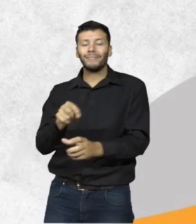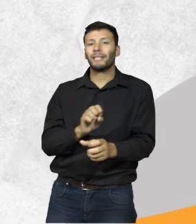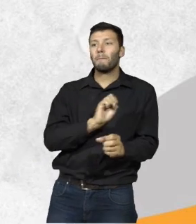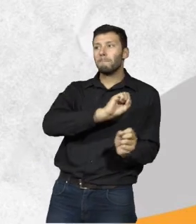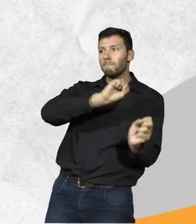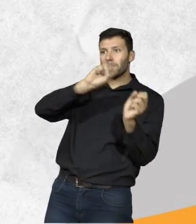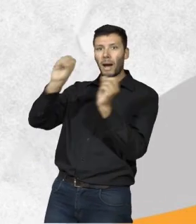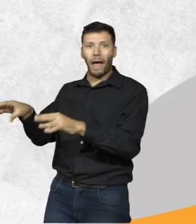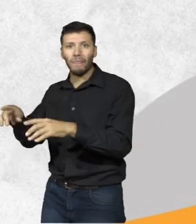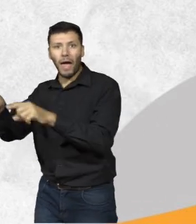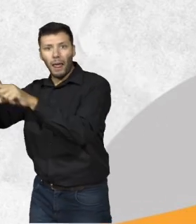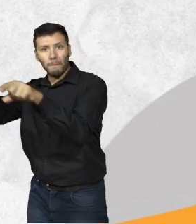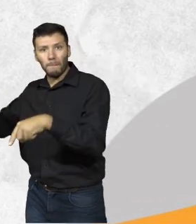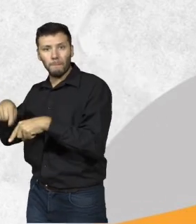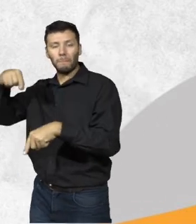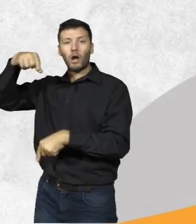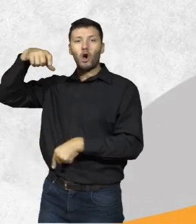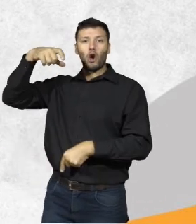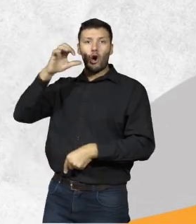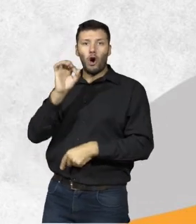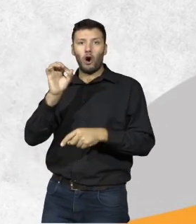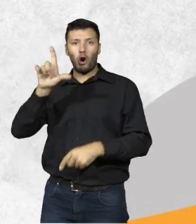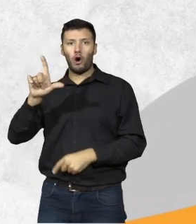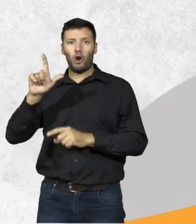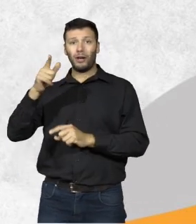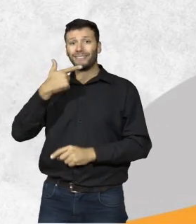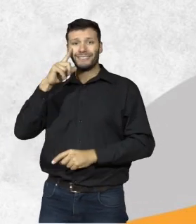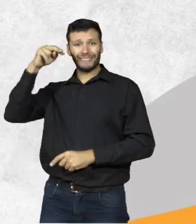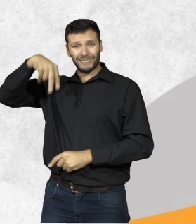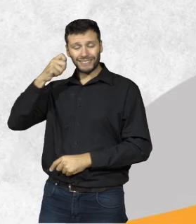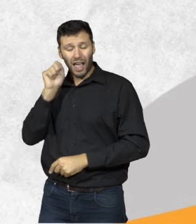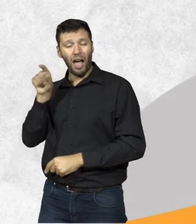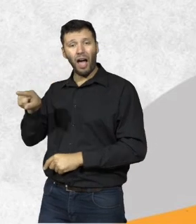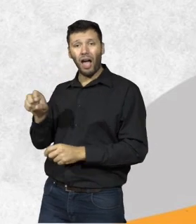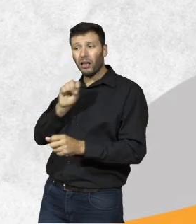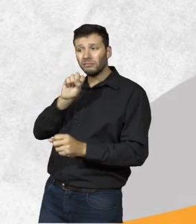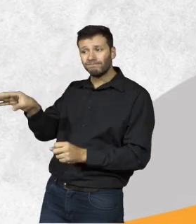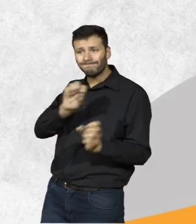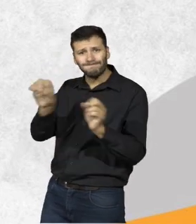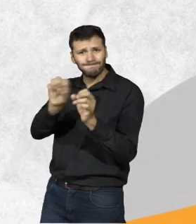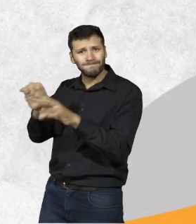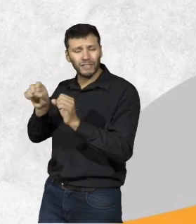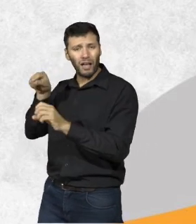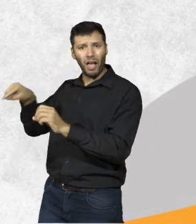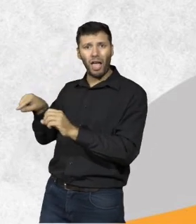planta de Holcim, que la coprocesa dentro del clínker, del horno de